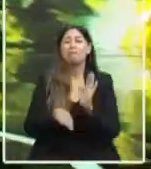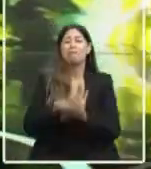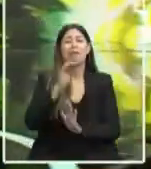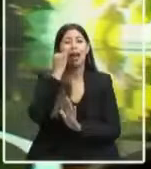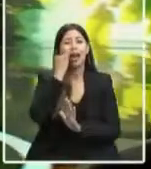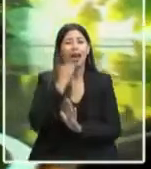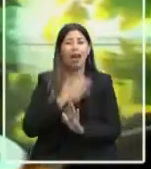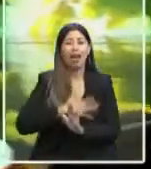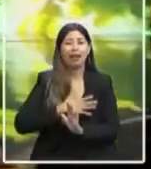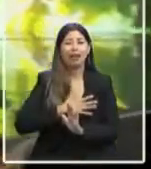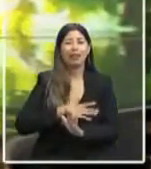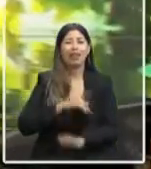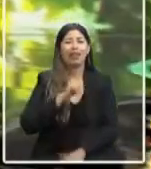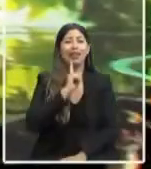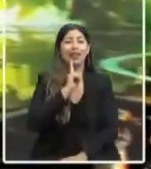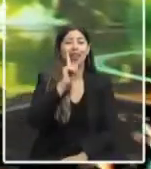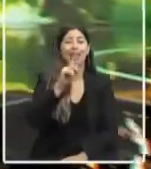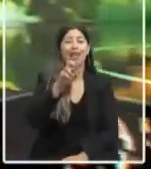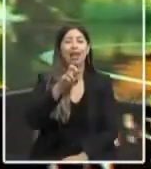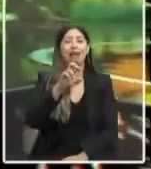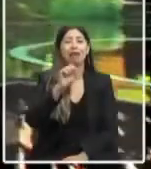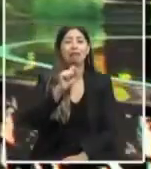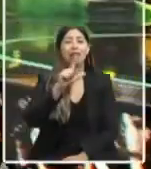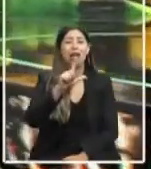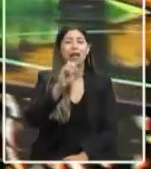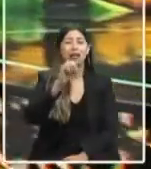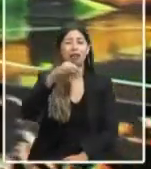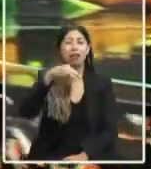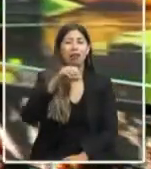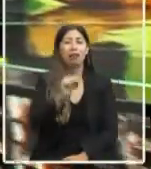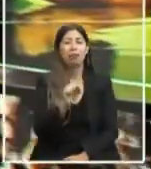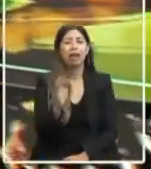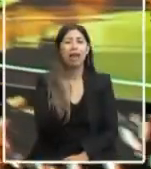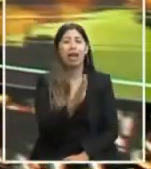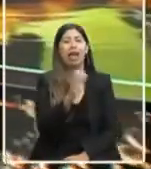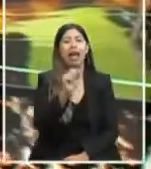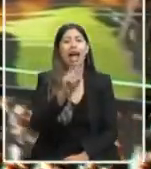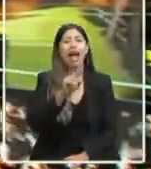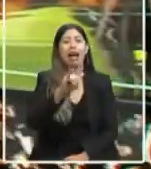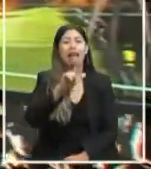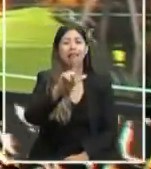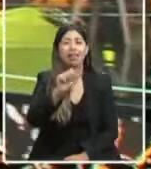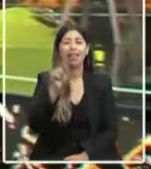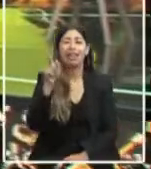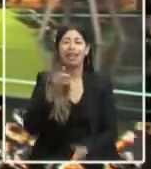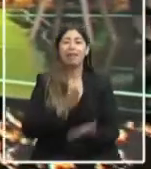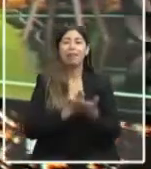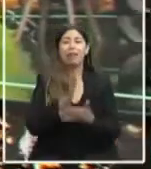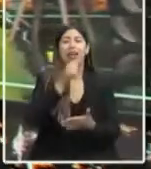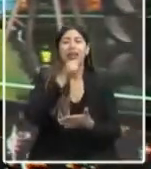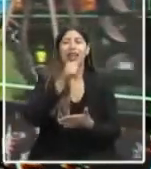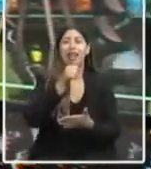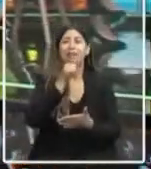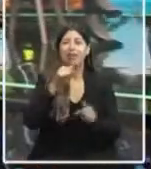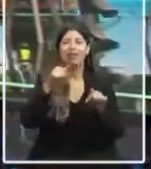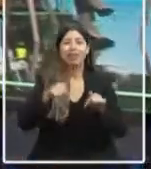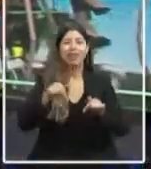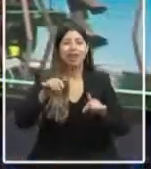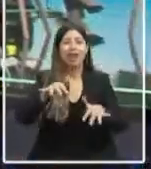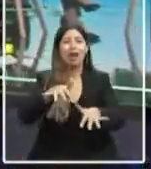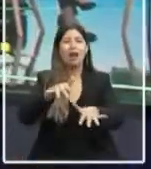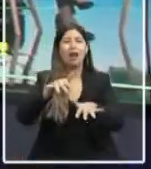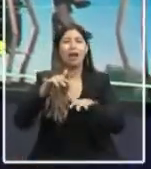por todos, nuestra Paloma Ávila, quien está ya disponible para iniciar esta entrevista, Paloma, en este Congreso